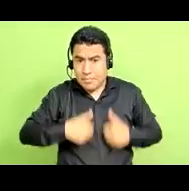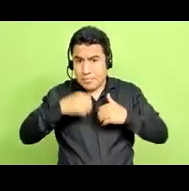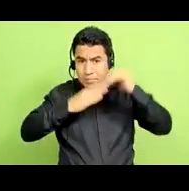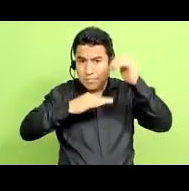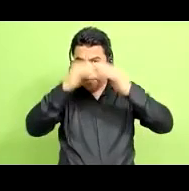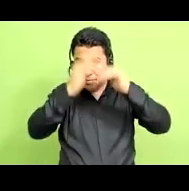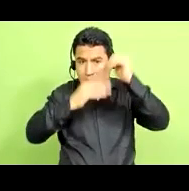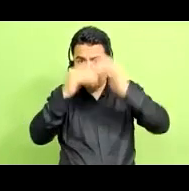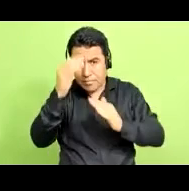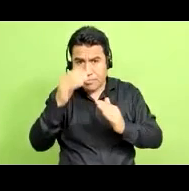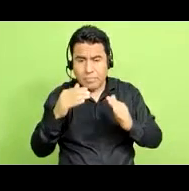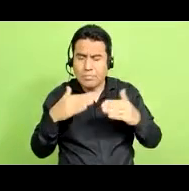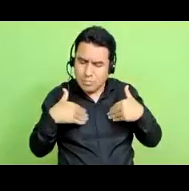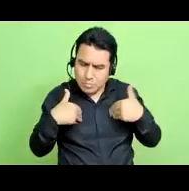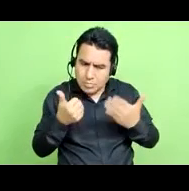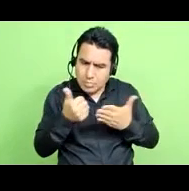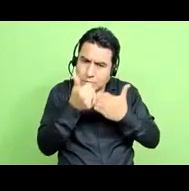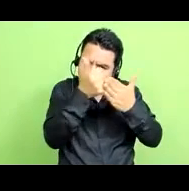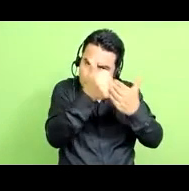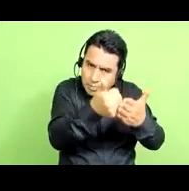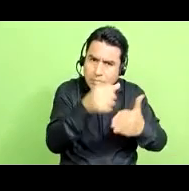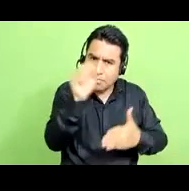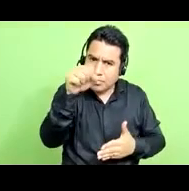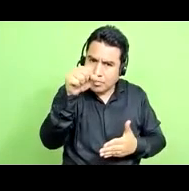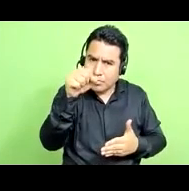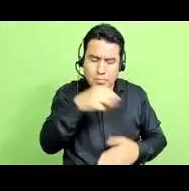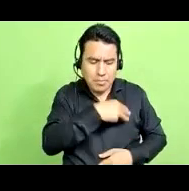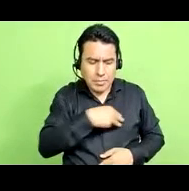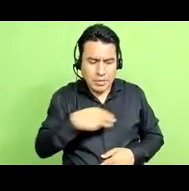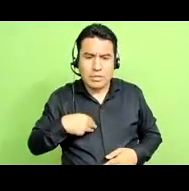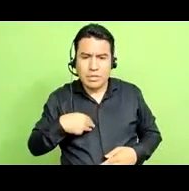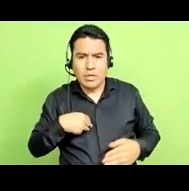de ministerios